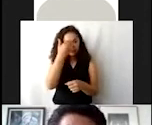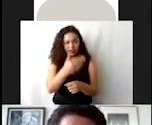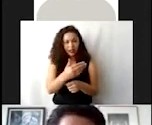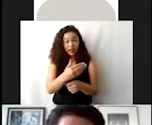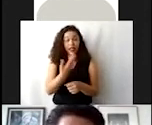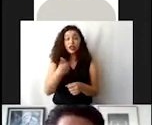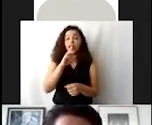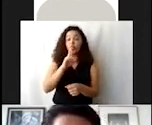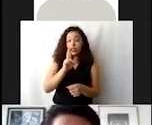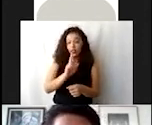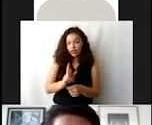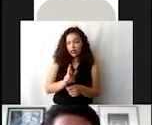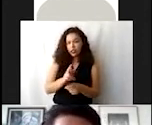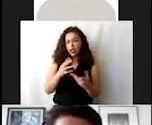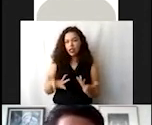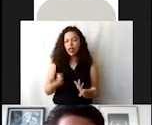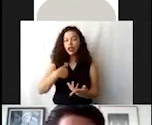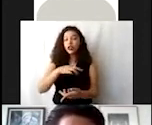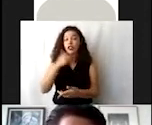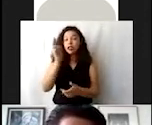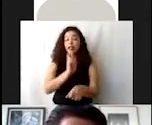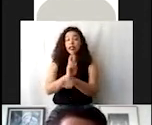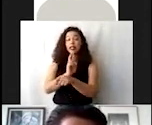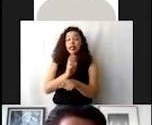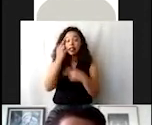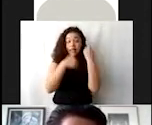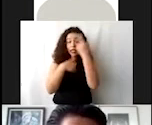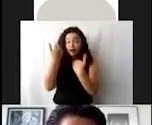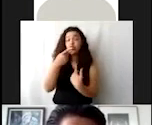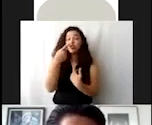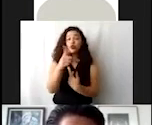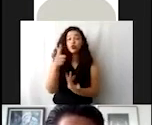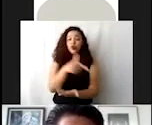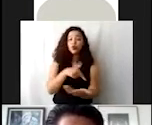dice dónde quieres que se haga la verificación. Esto señala tu domicilio, ¿no?